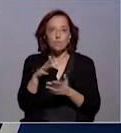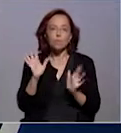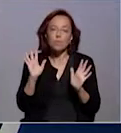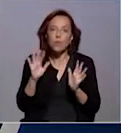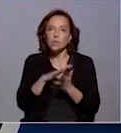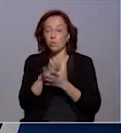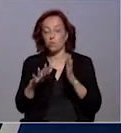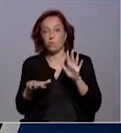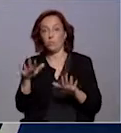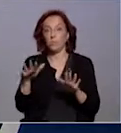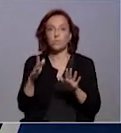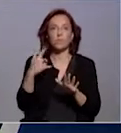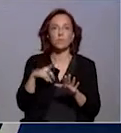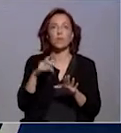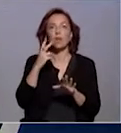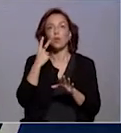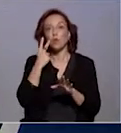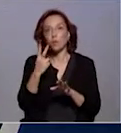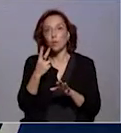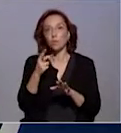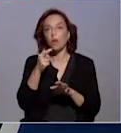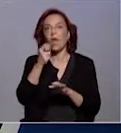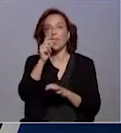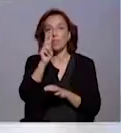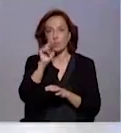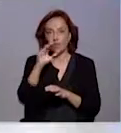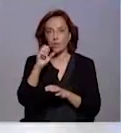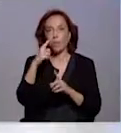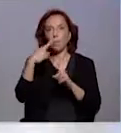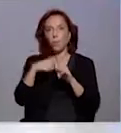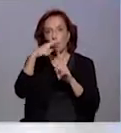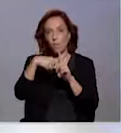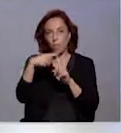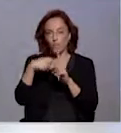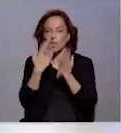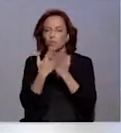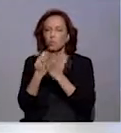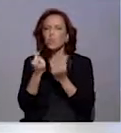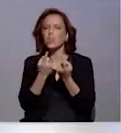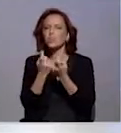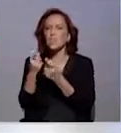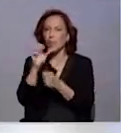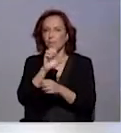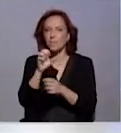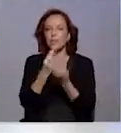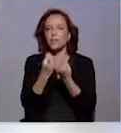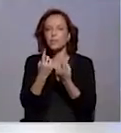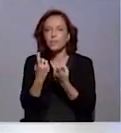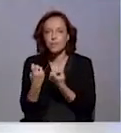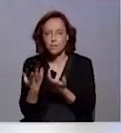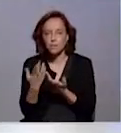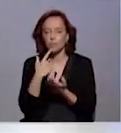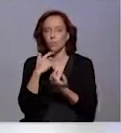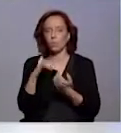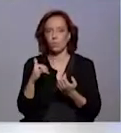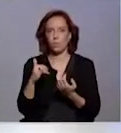nosotros a través del monitor de mercado laboral de advice lo que hacemos es cada mes estudiamos lo que demandan las empresas esto es básicamente en sitios